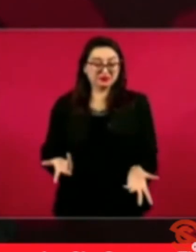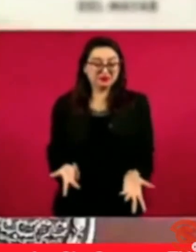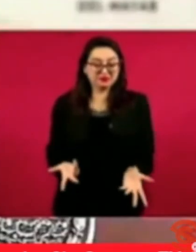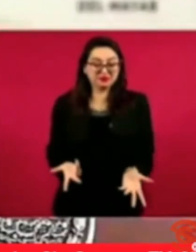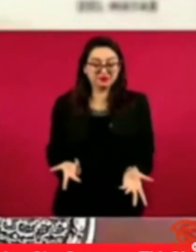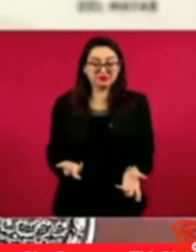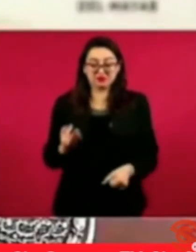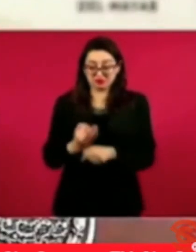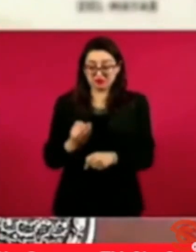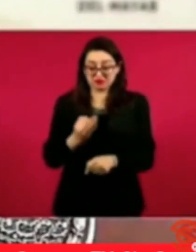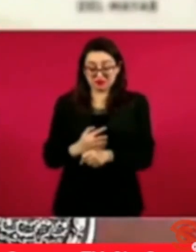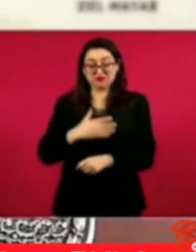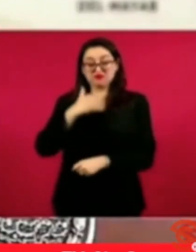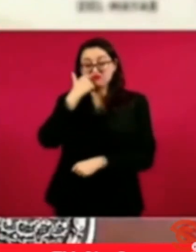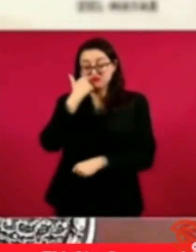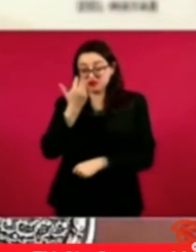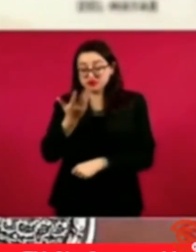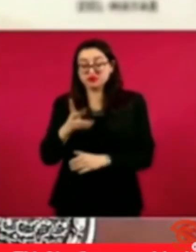reviviendo.